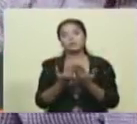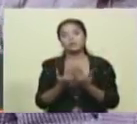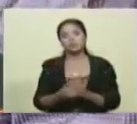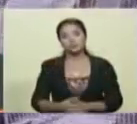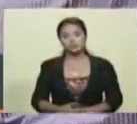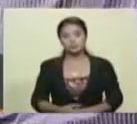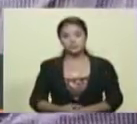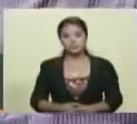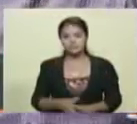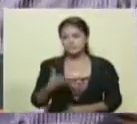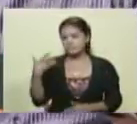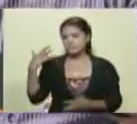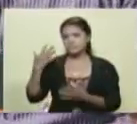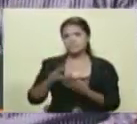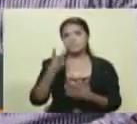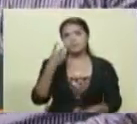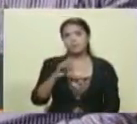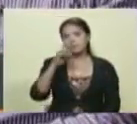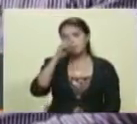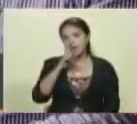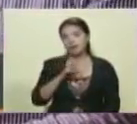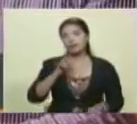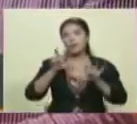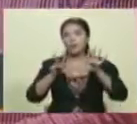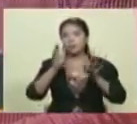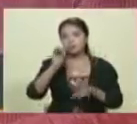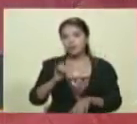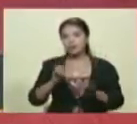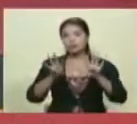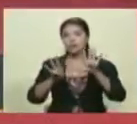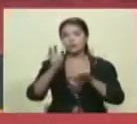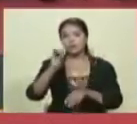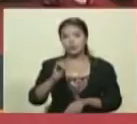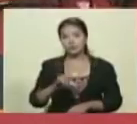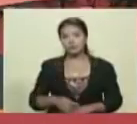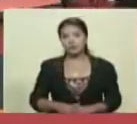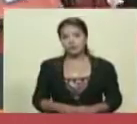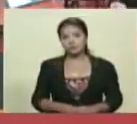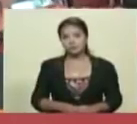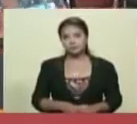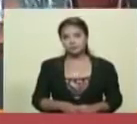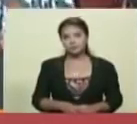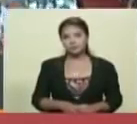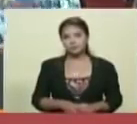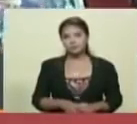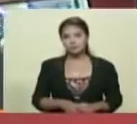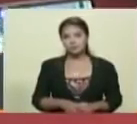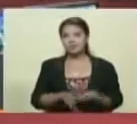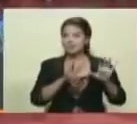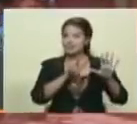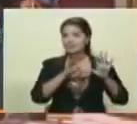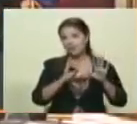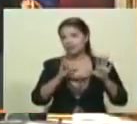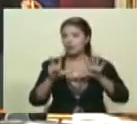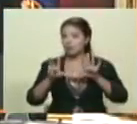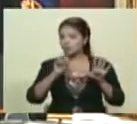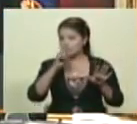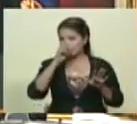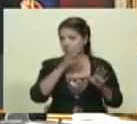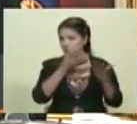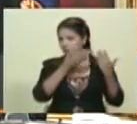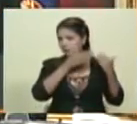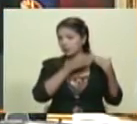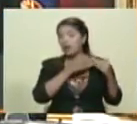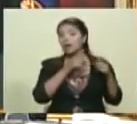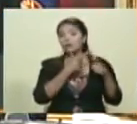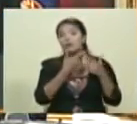que tuvimos los últimos 20 años por allá en los años 80, 90, 70, 80, mejor dicho. Por eso es que en los